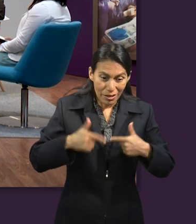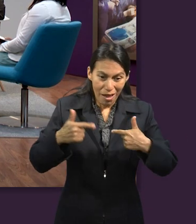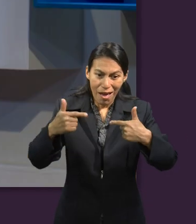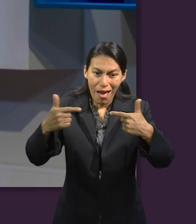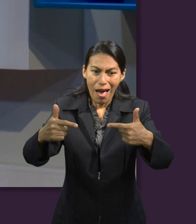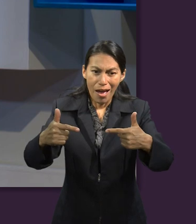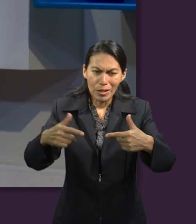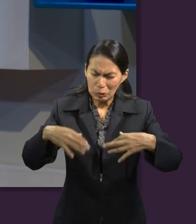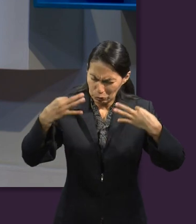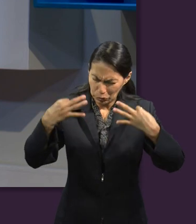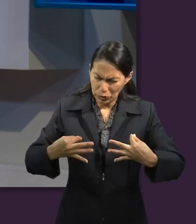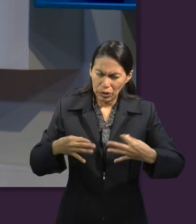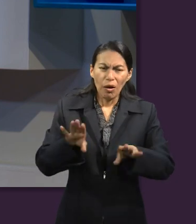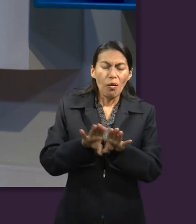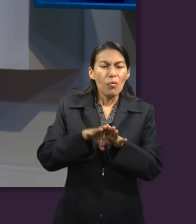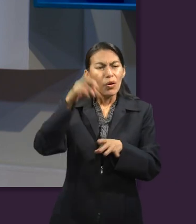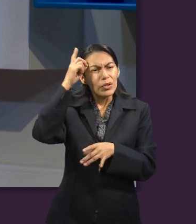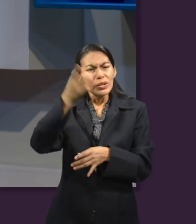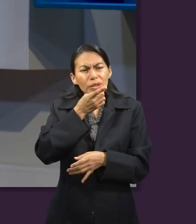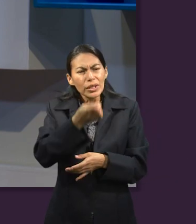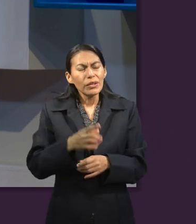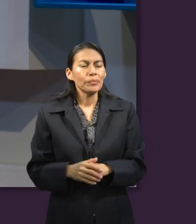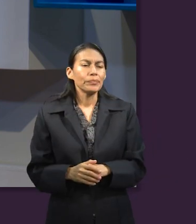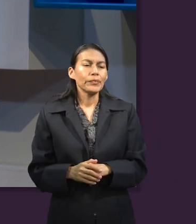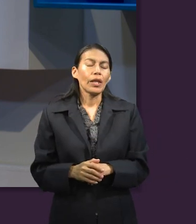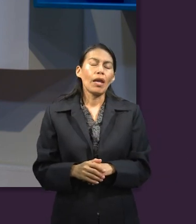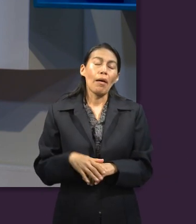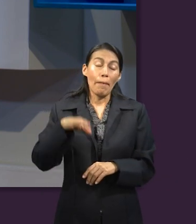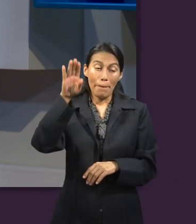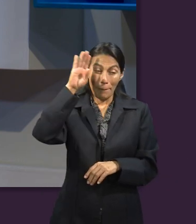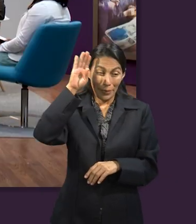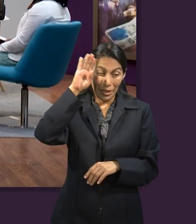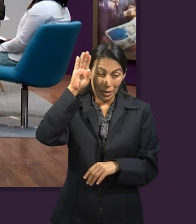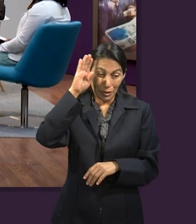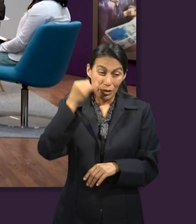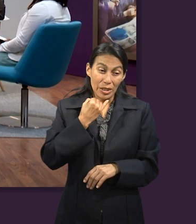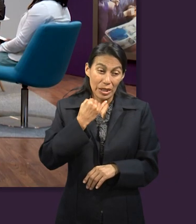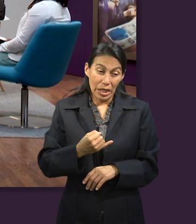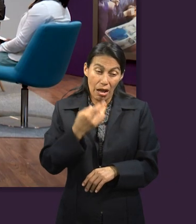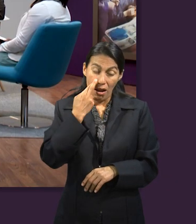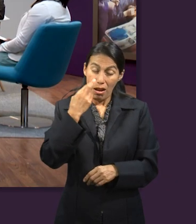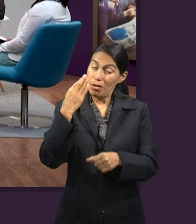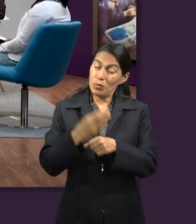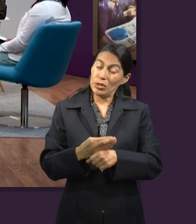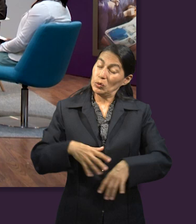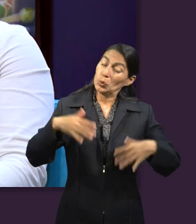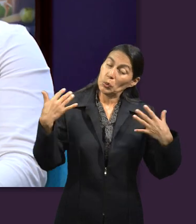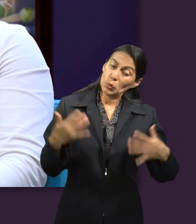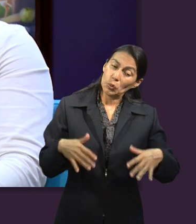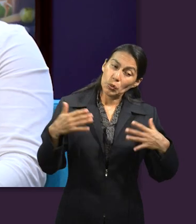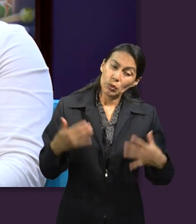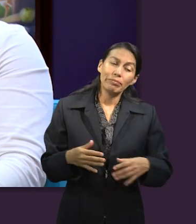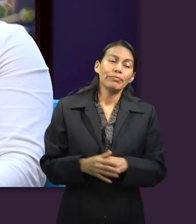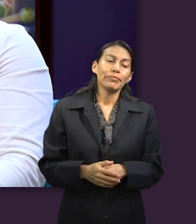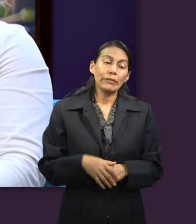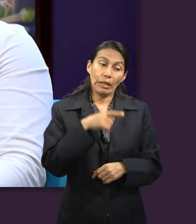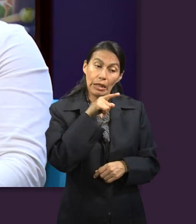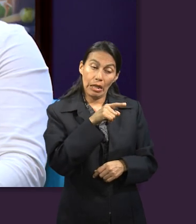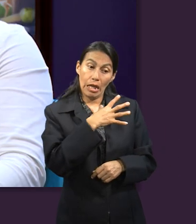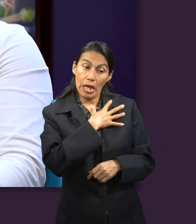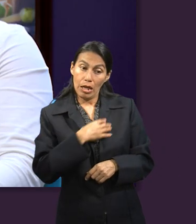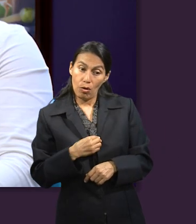y tener una descendencia como lo había dicho el señor es que creo que él tenía una gran responsabilidad porque